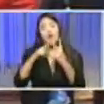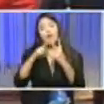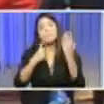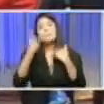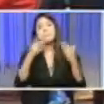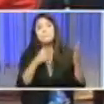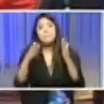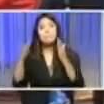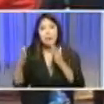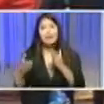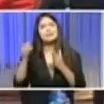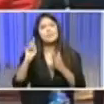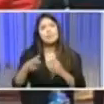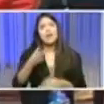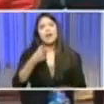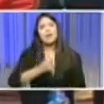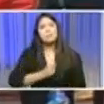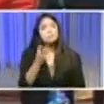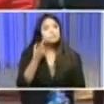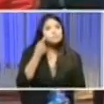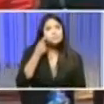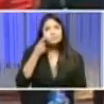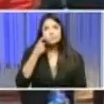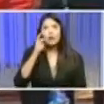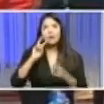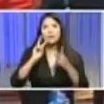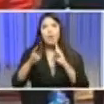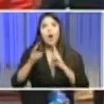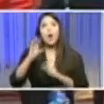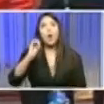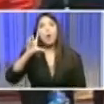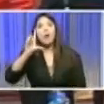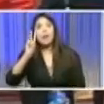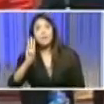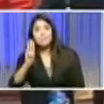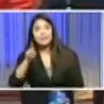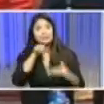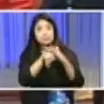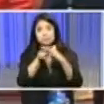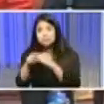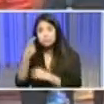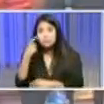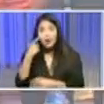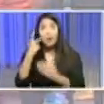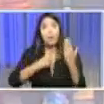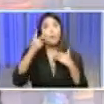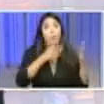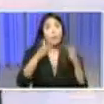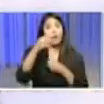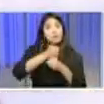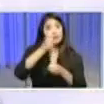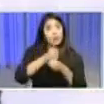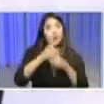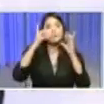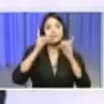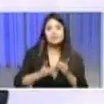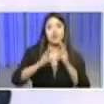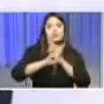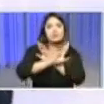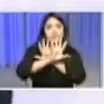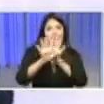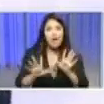los cuadrantes de paz y las OLP. Una agenda de trabajo con decisiones,